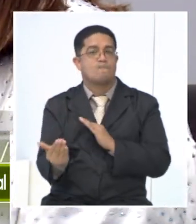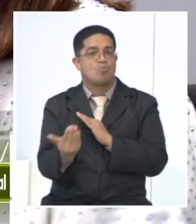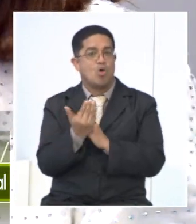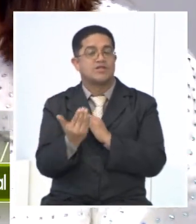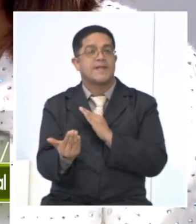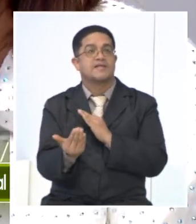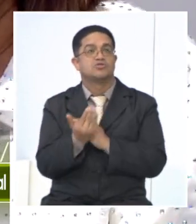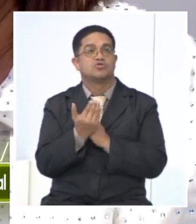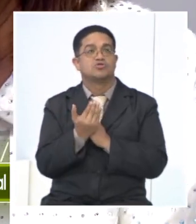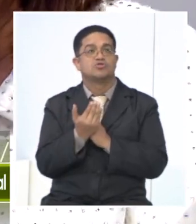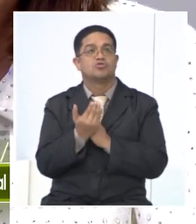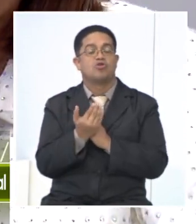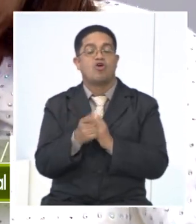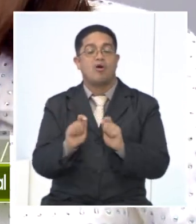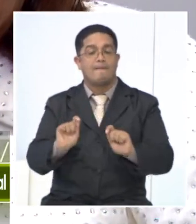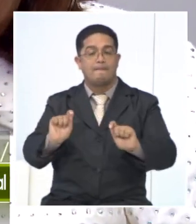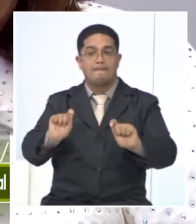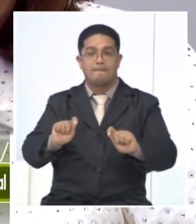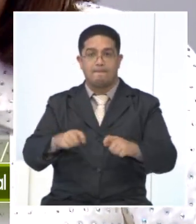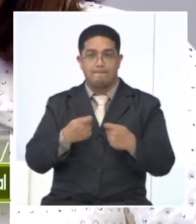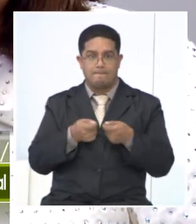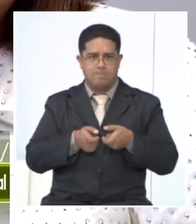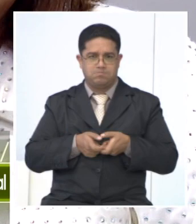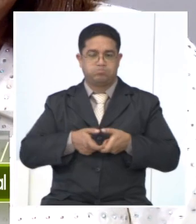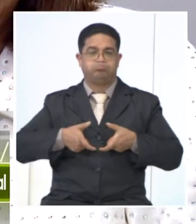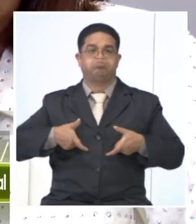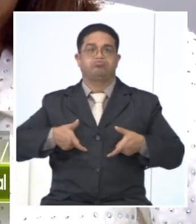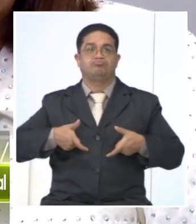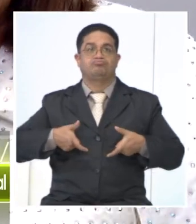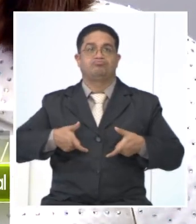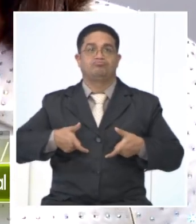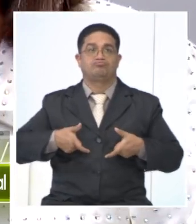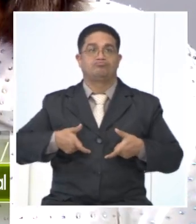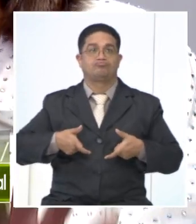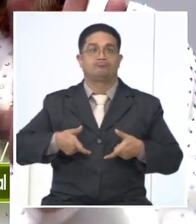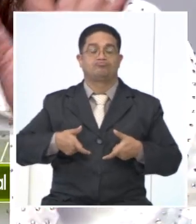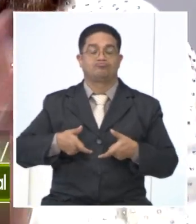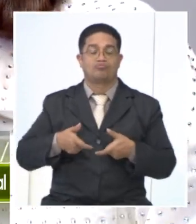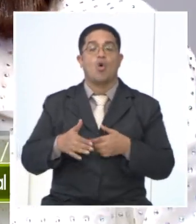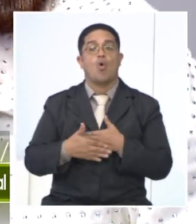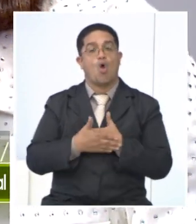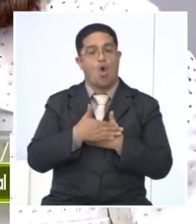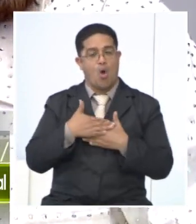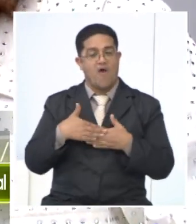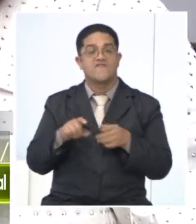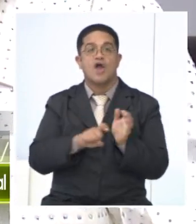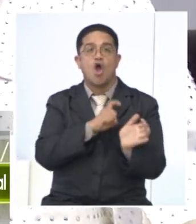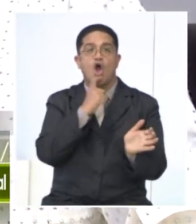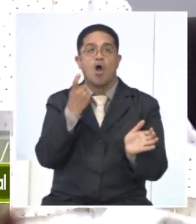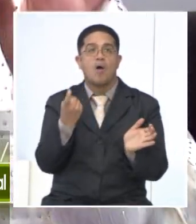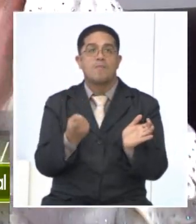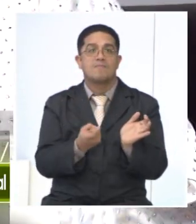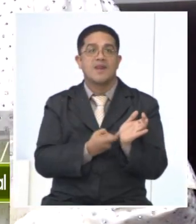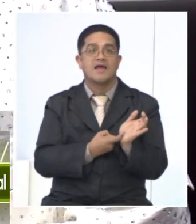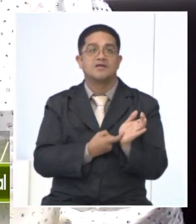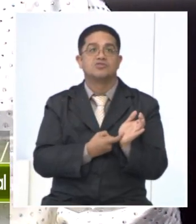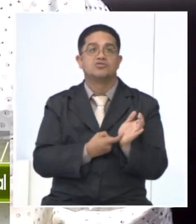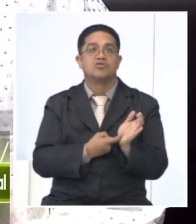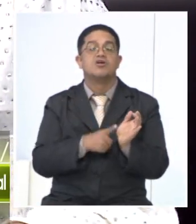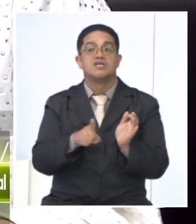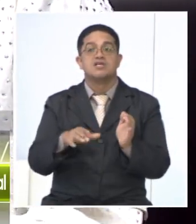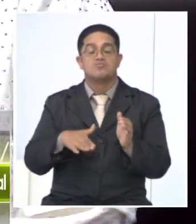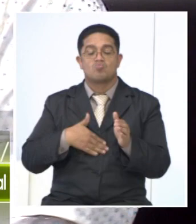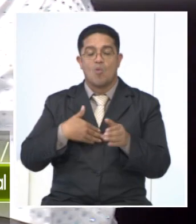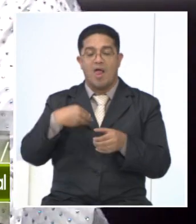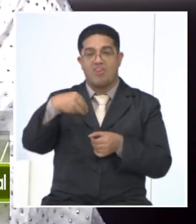importantísima, que es un preservativo más amplio, que nos cubre la zona y tiene como un bolsillito donde